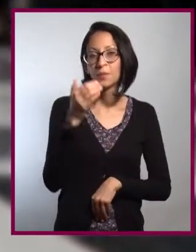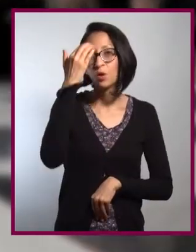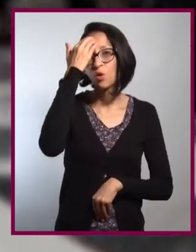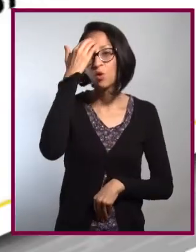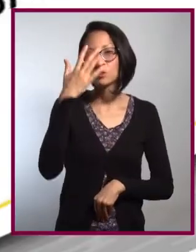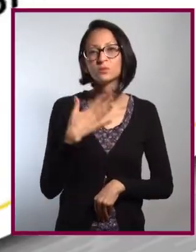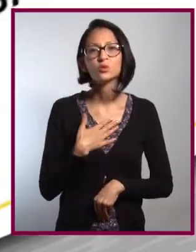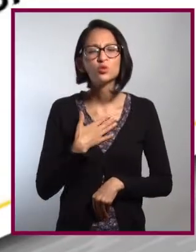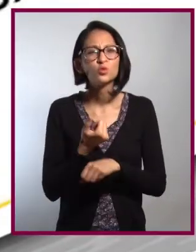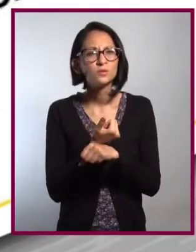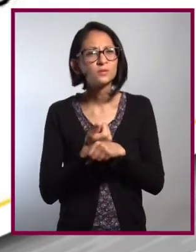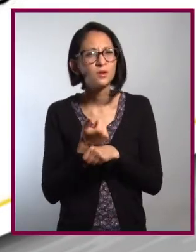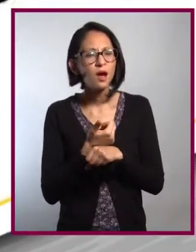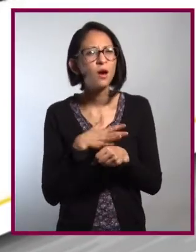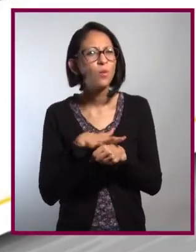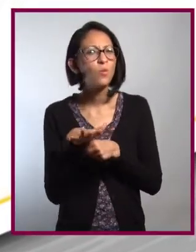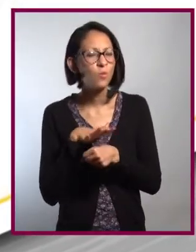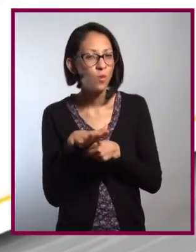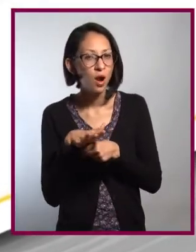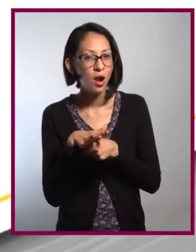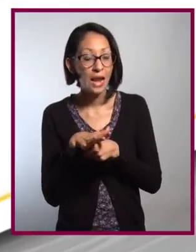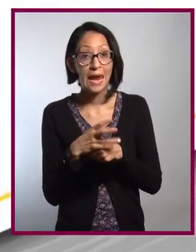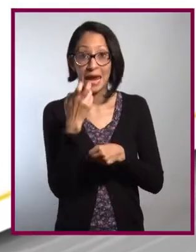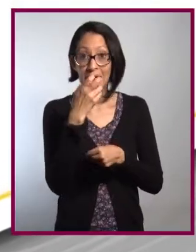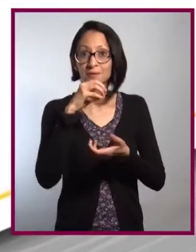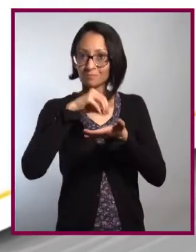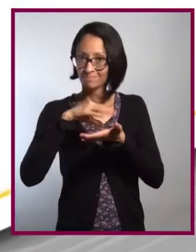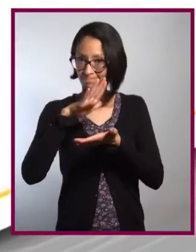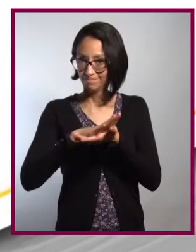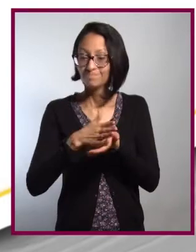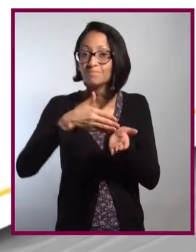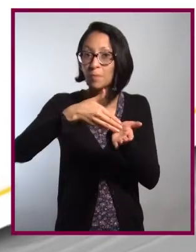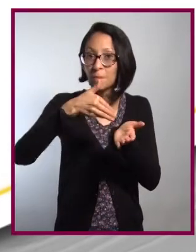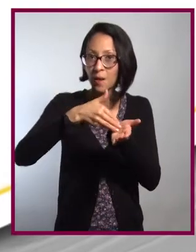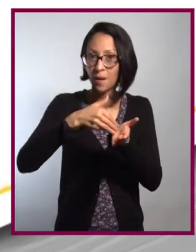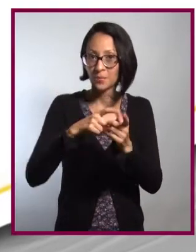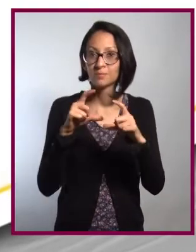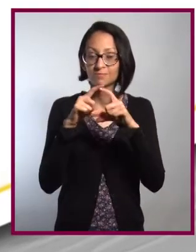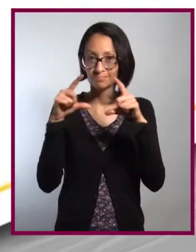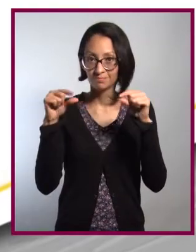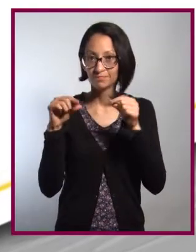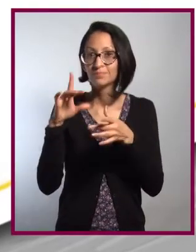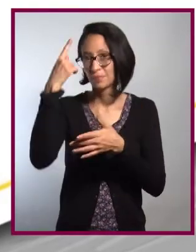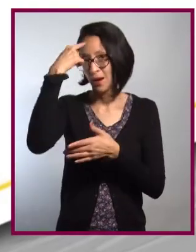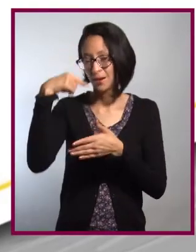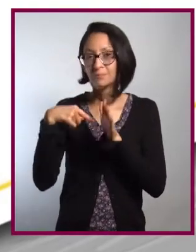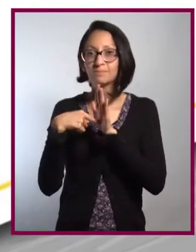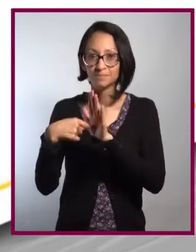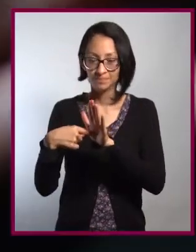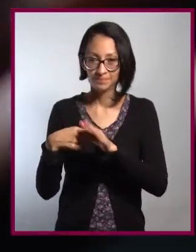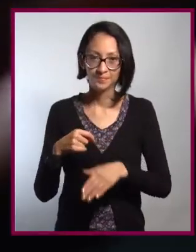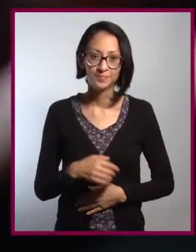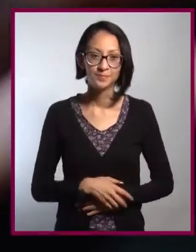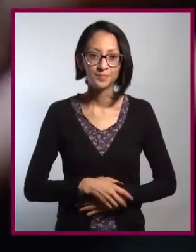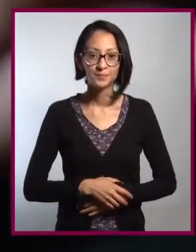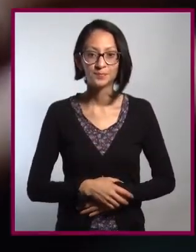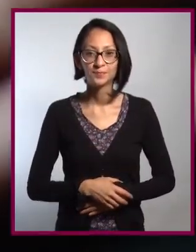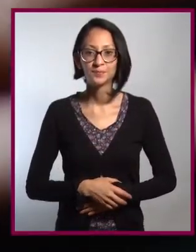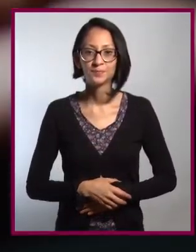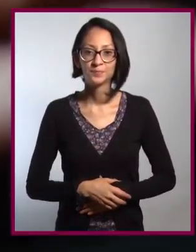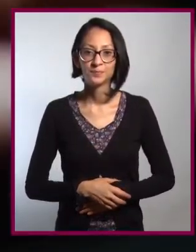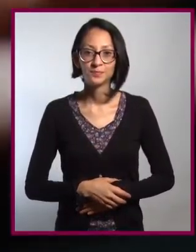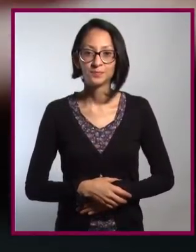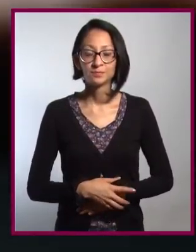de sangre y llevar entre los documentos una tarjeta que lo especifique.